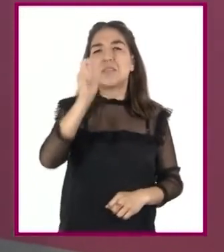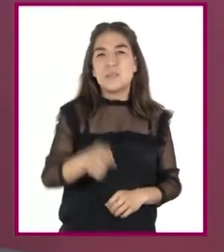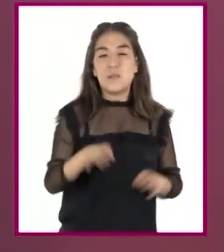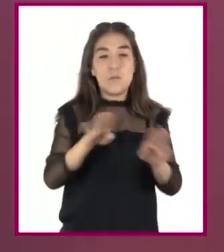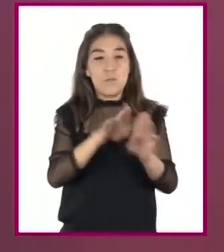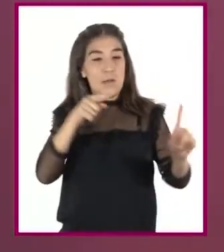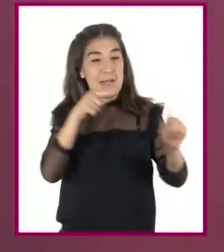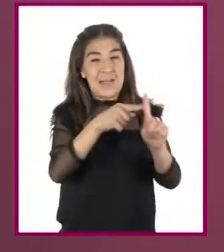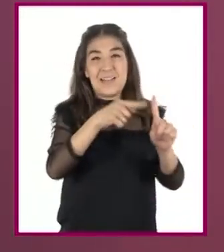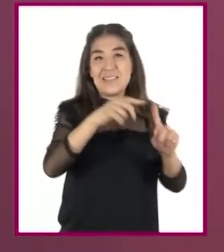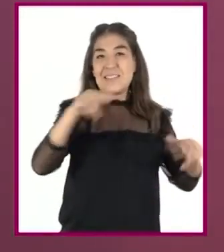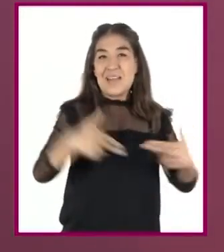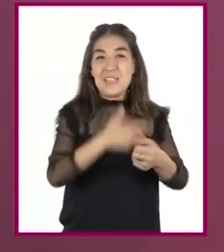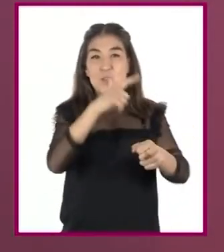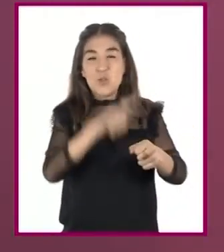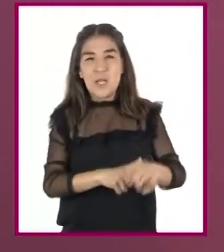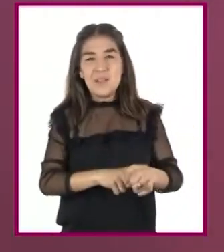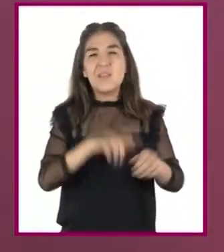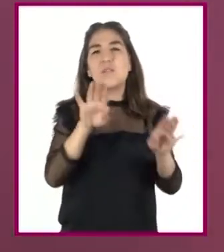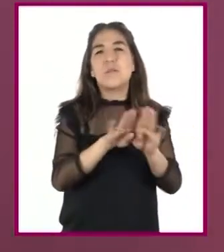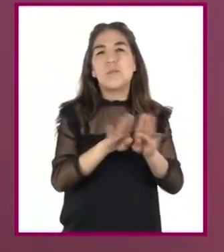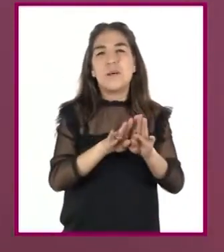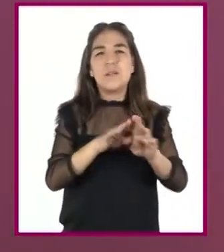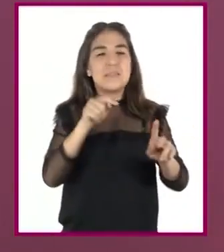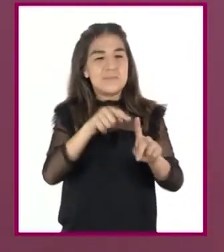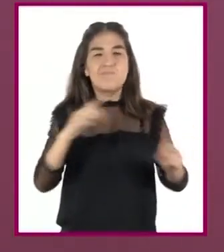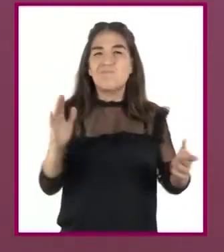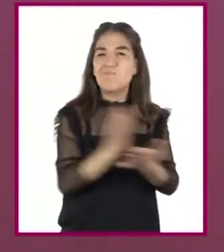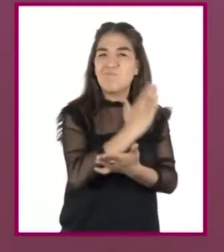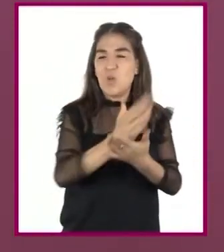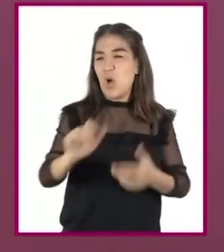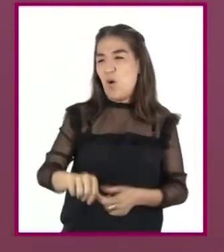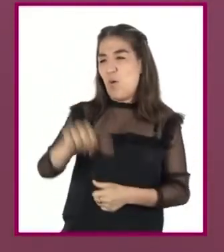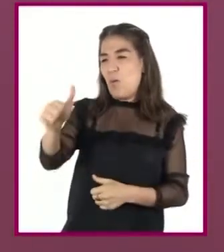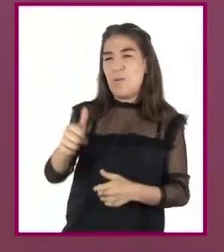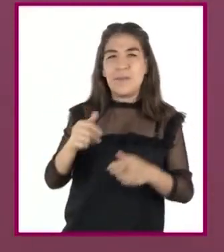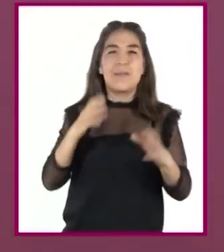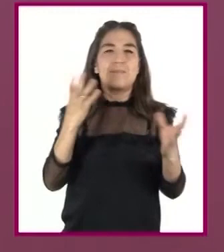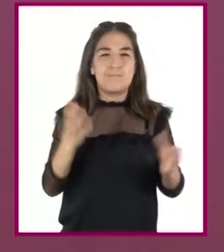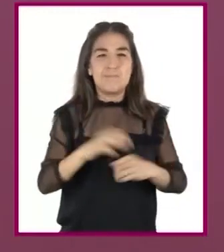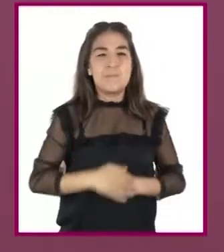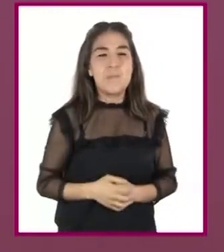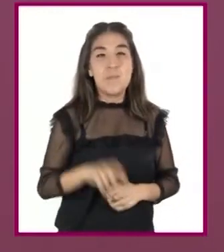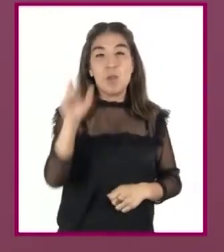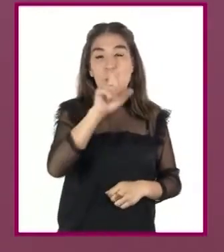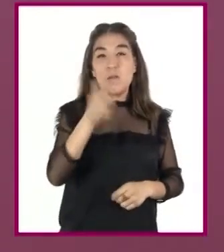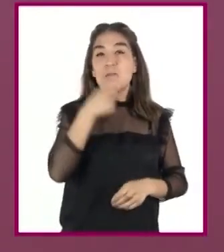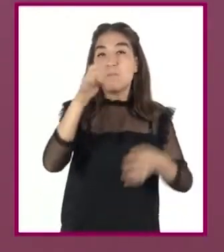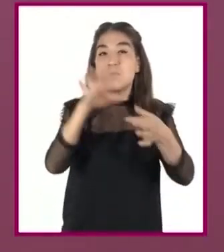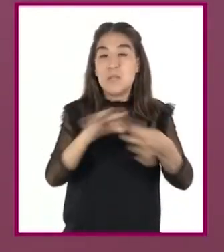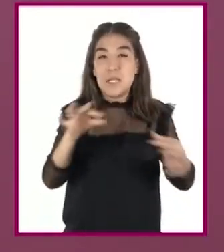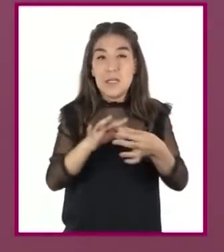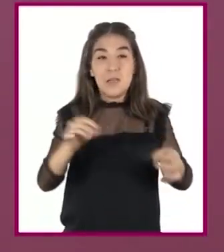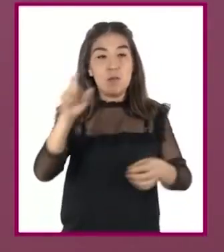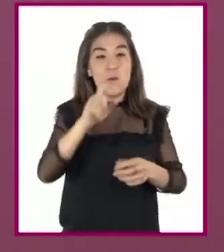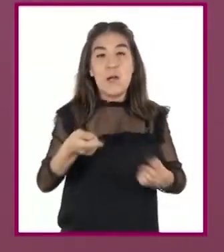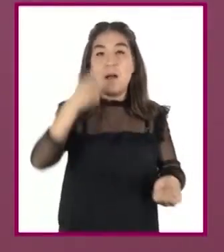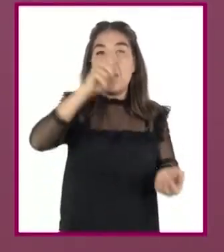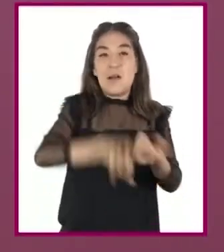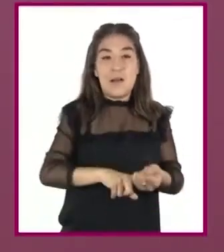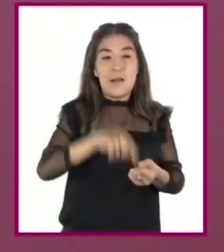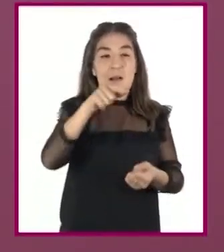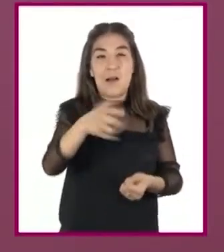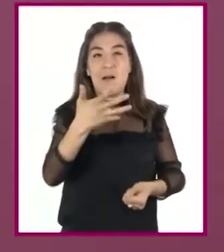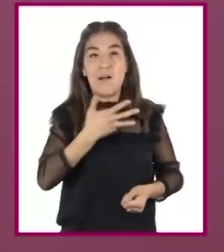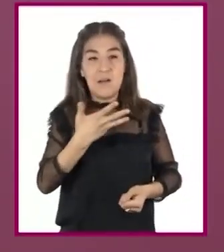nacional excluía a todas las demás, de la misma forma que cuando uno lleva un sombrero excluye la posibilidad de